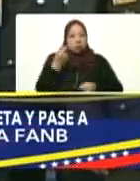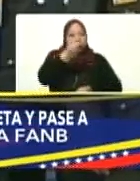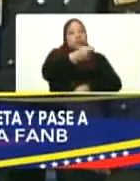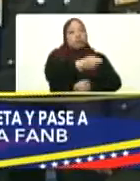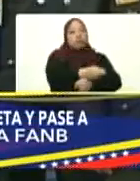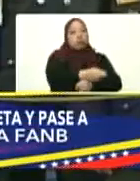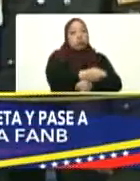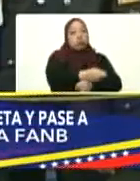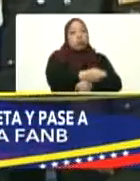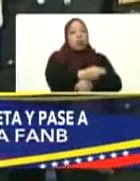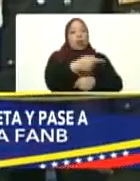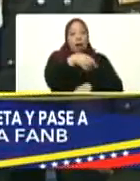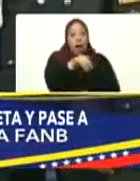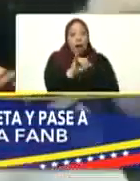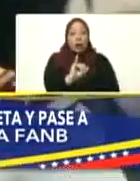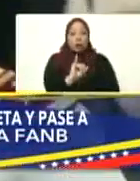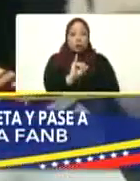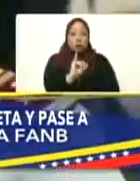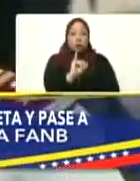Así que, teniente,